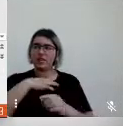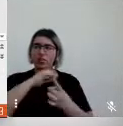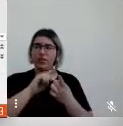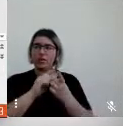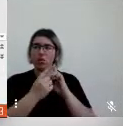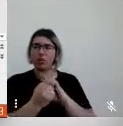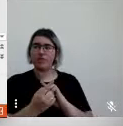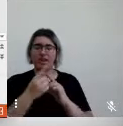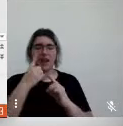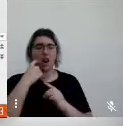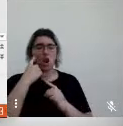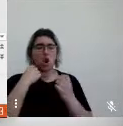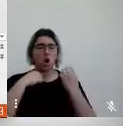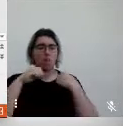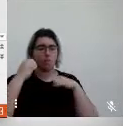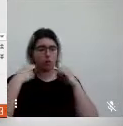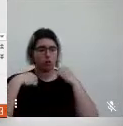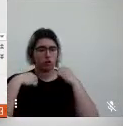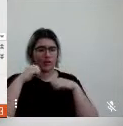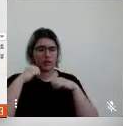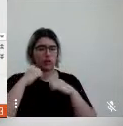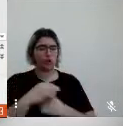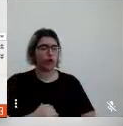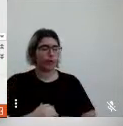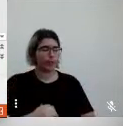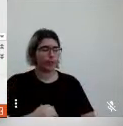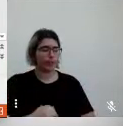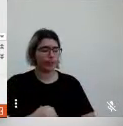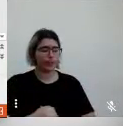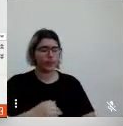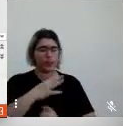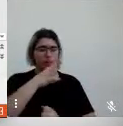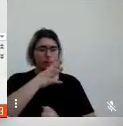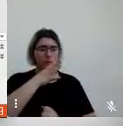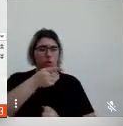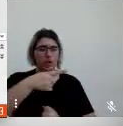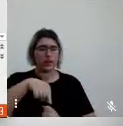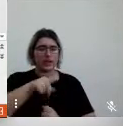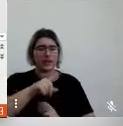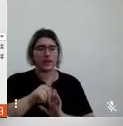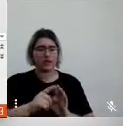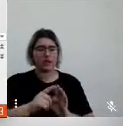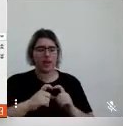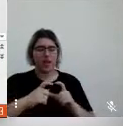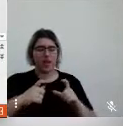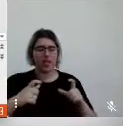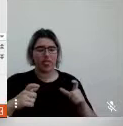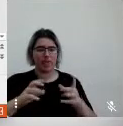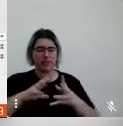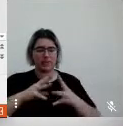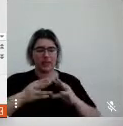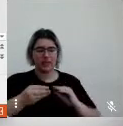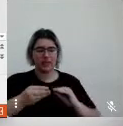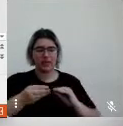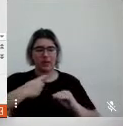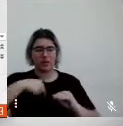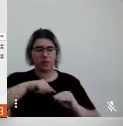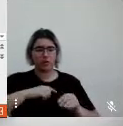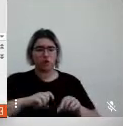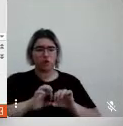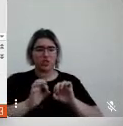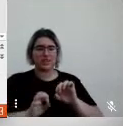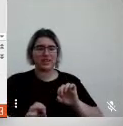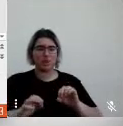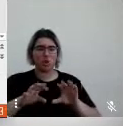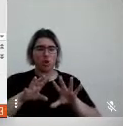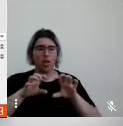nuestro comportamiento, porque son ellas las que crecen, se adaptan y aprenden en nuestro intestino y se alimentan a base